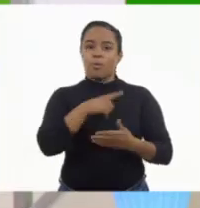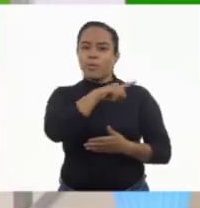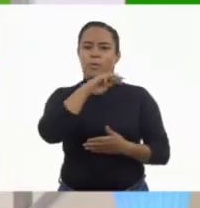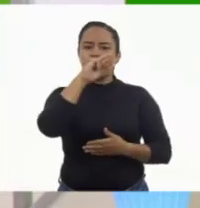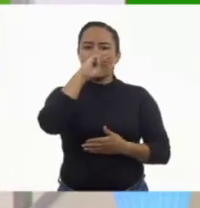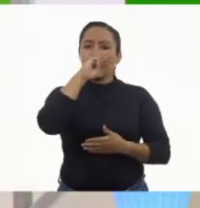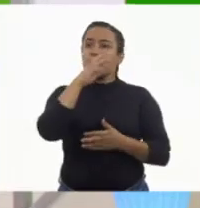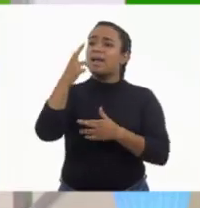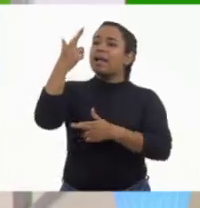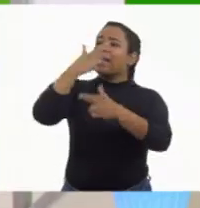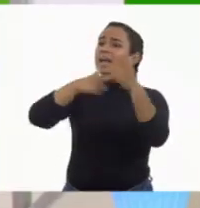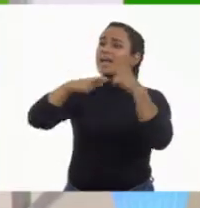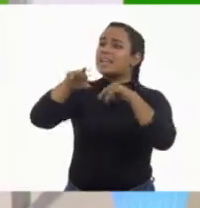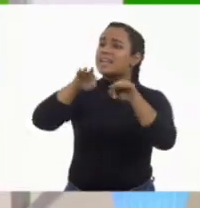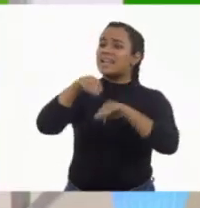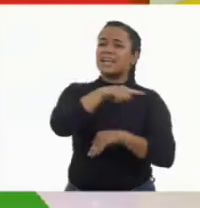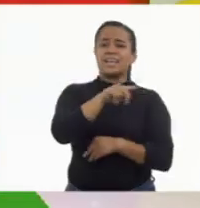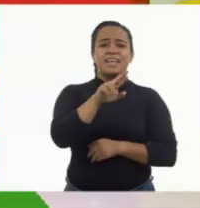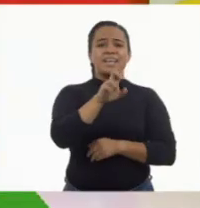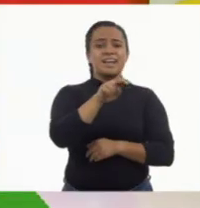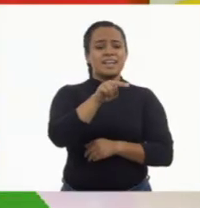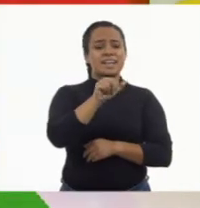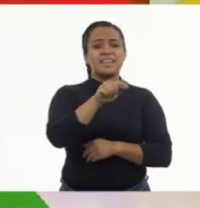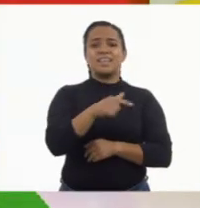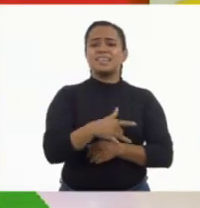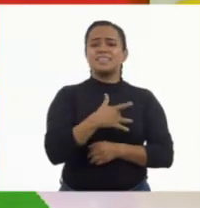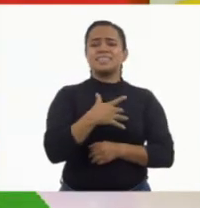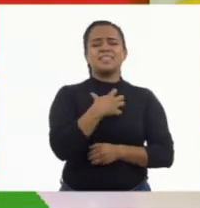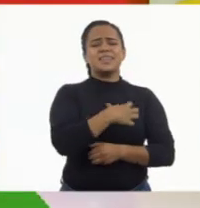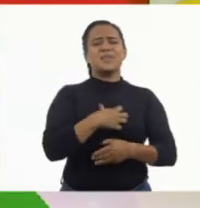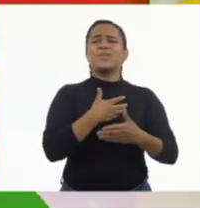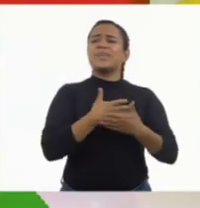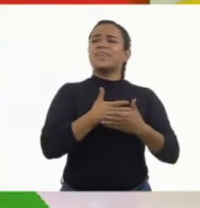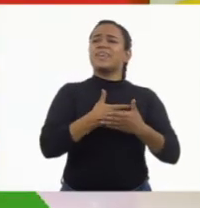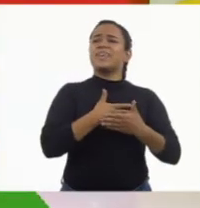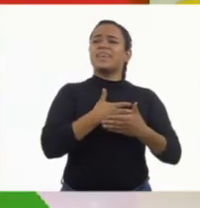mamá regresa del trabajo. ¡Ay, qué bonito! A ver,